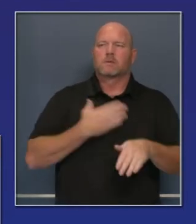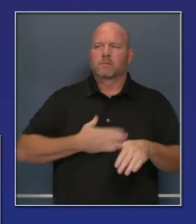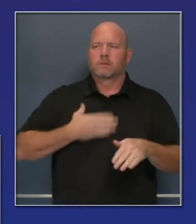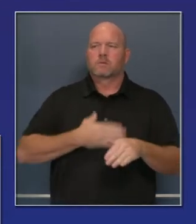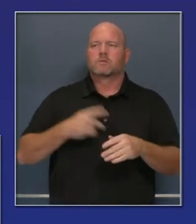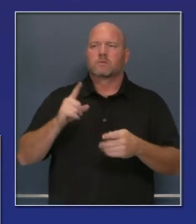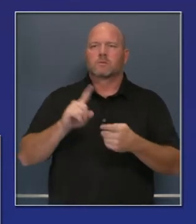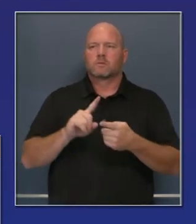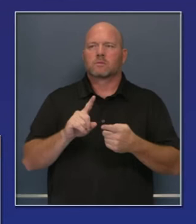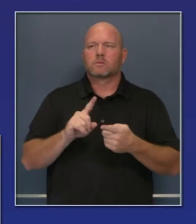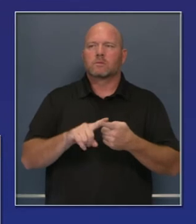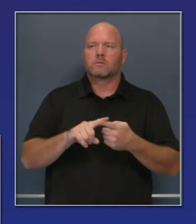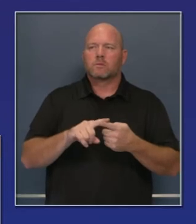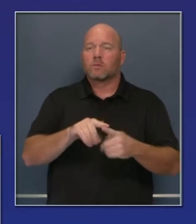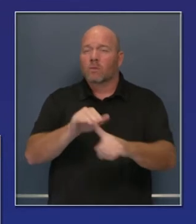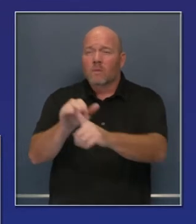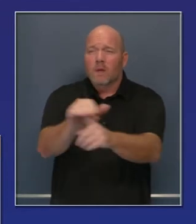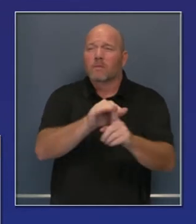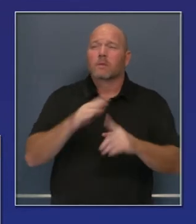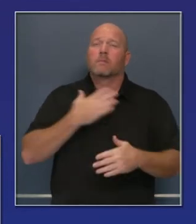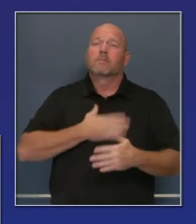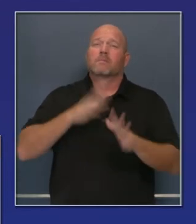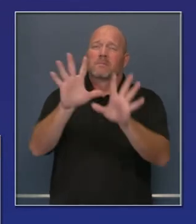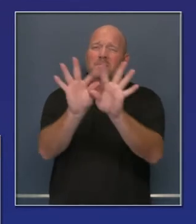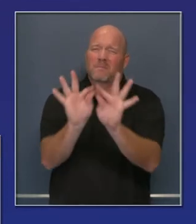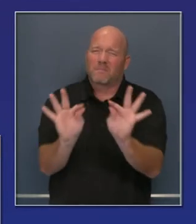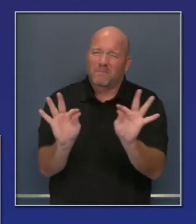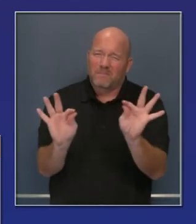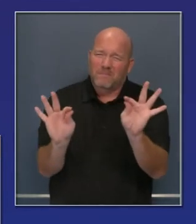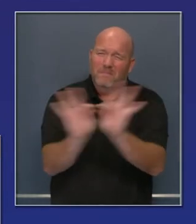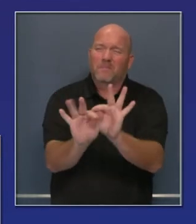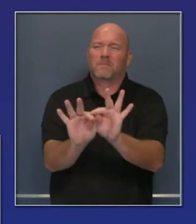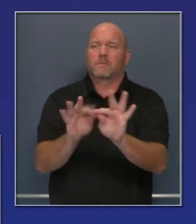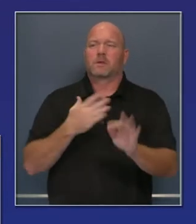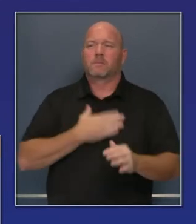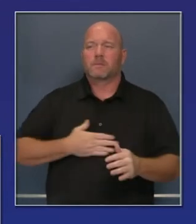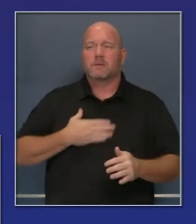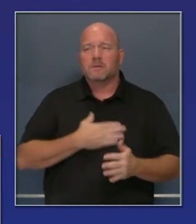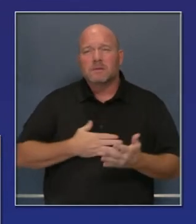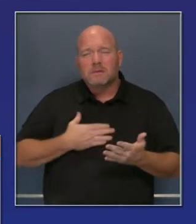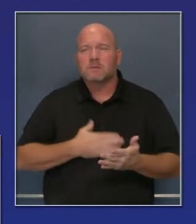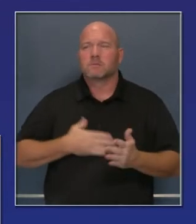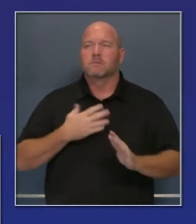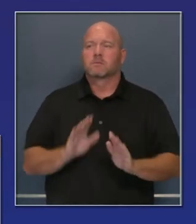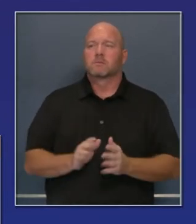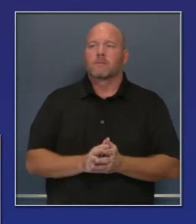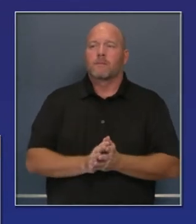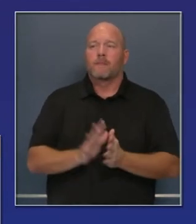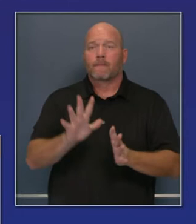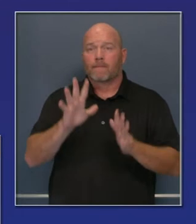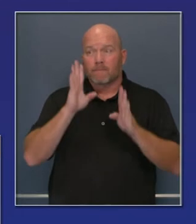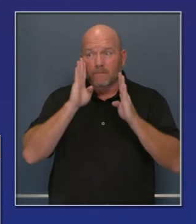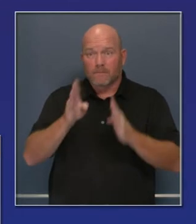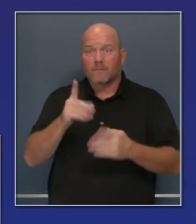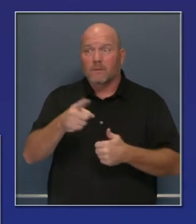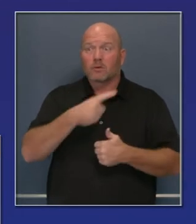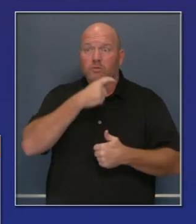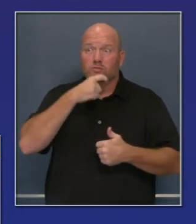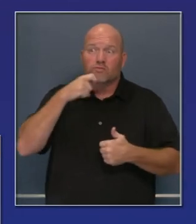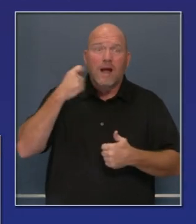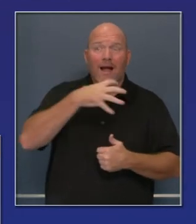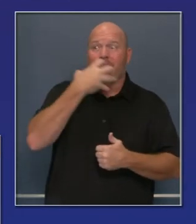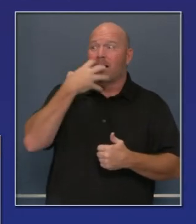a los incendios arrasadores, queremos recordarles la importancia de ser todavía más cuidadoso en estas